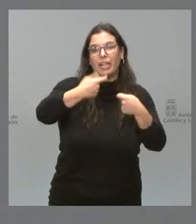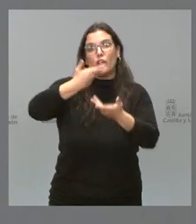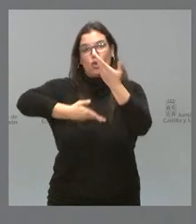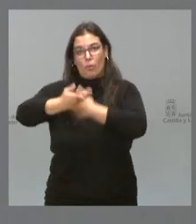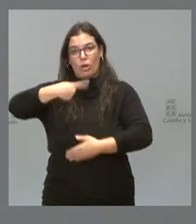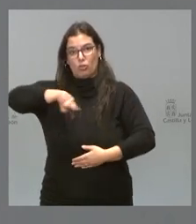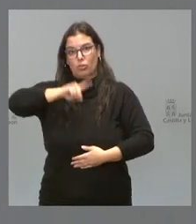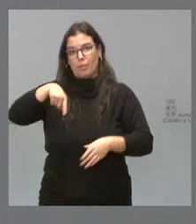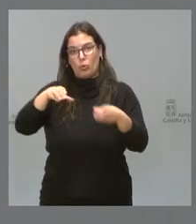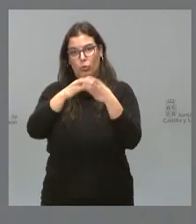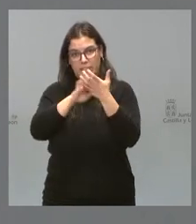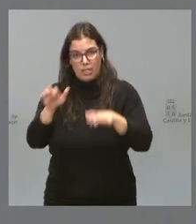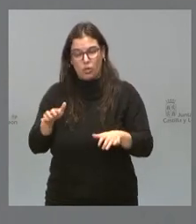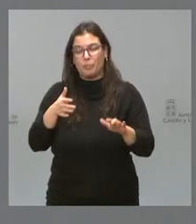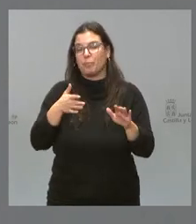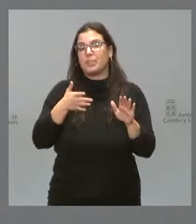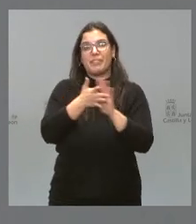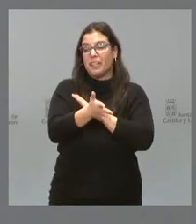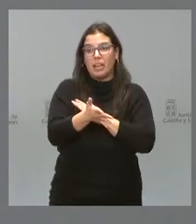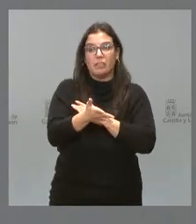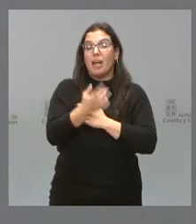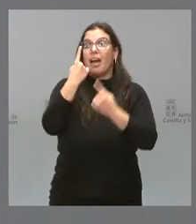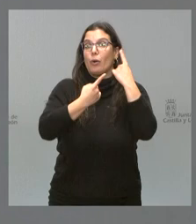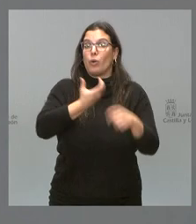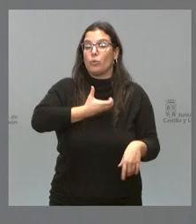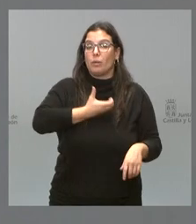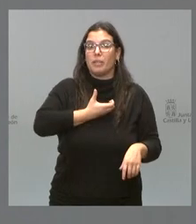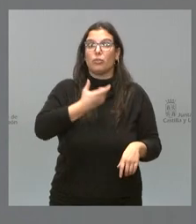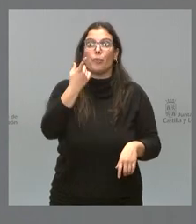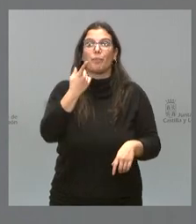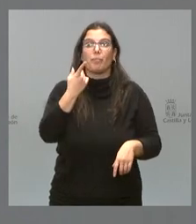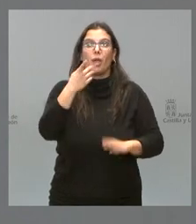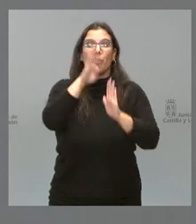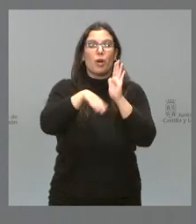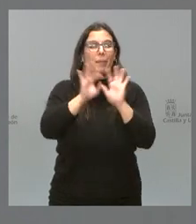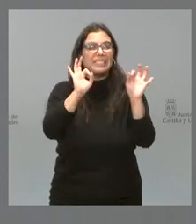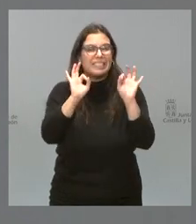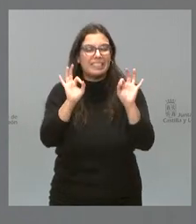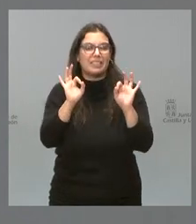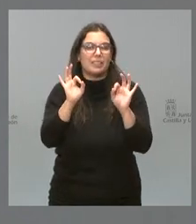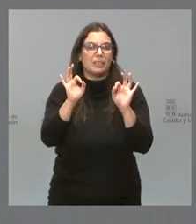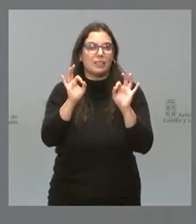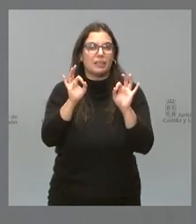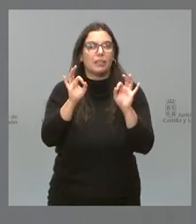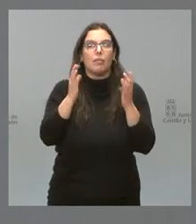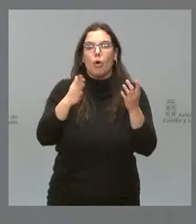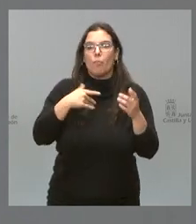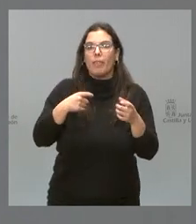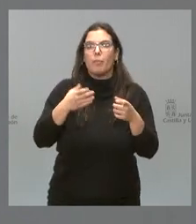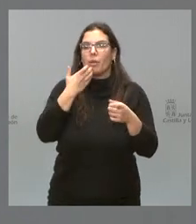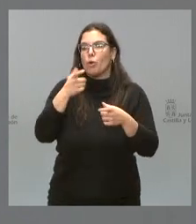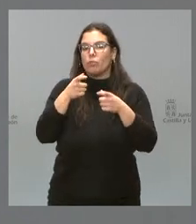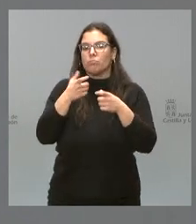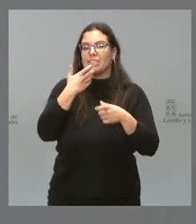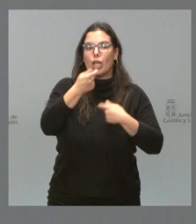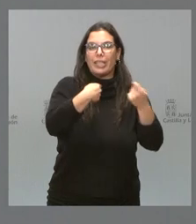junta de Castilla y león me estoy refiriendo a que en algunos ayuntamientos tienen puestos en marcha programas a partir del cual cuando se compran el comercio